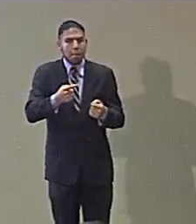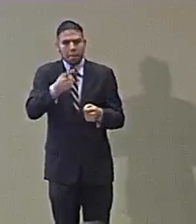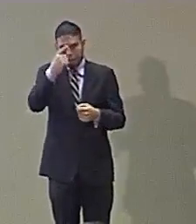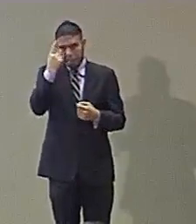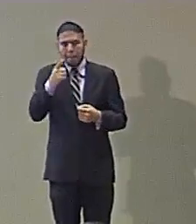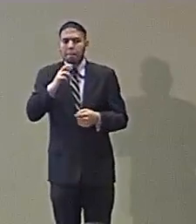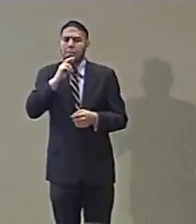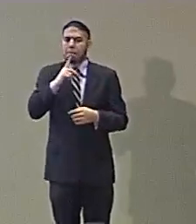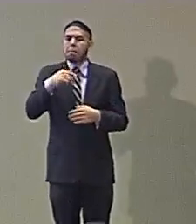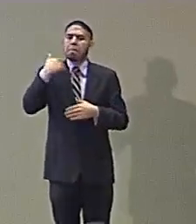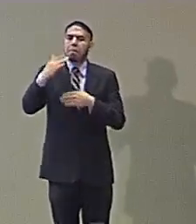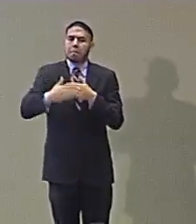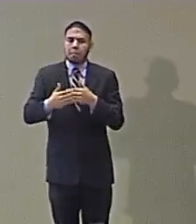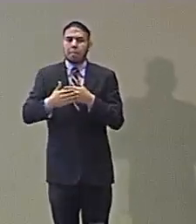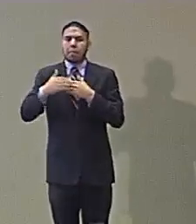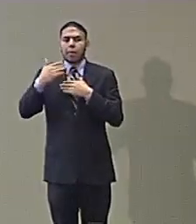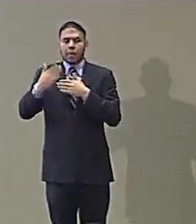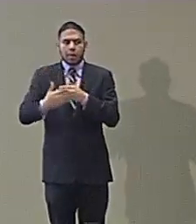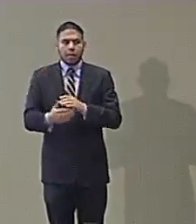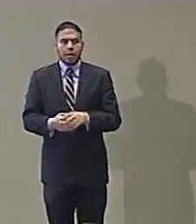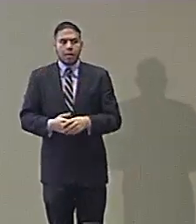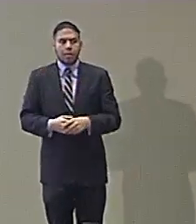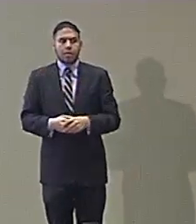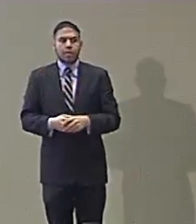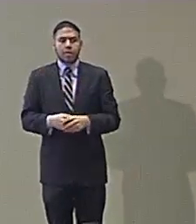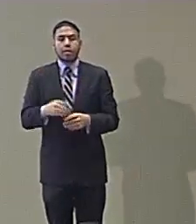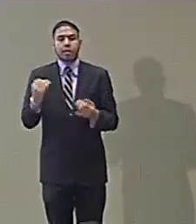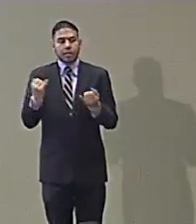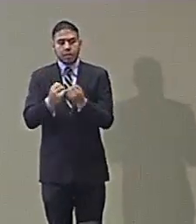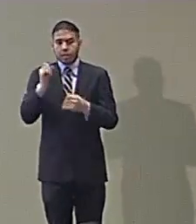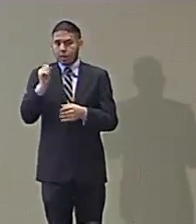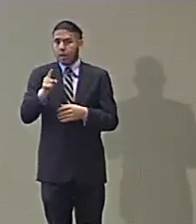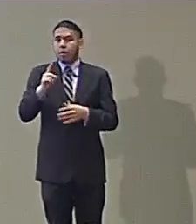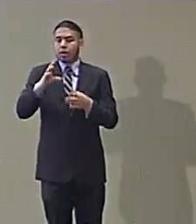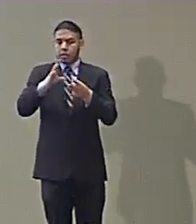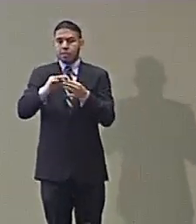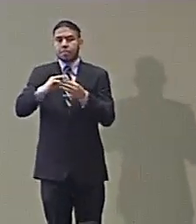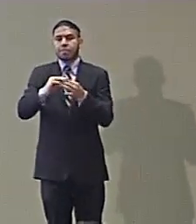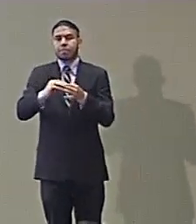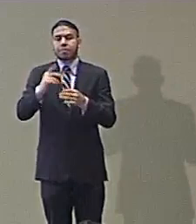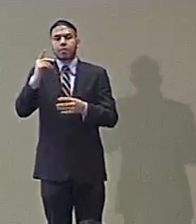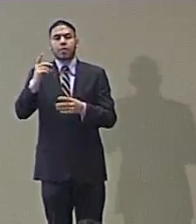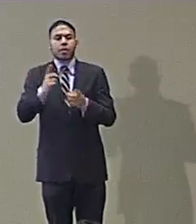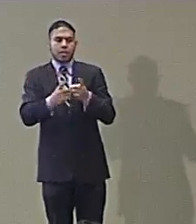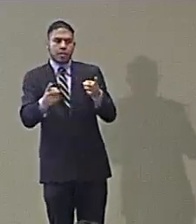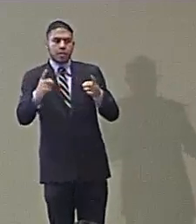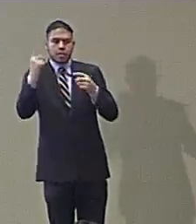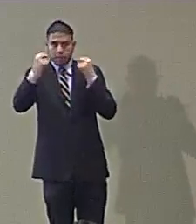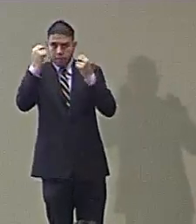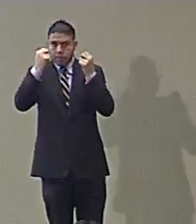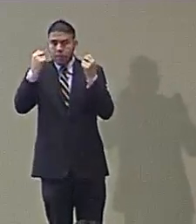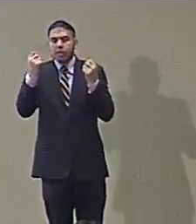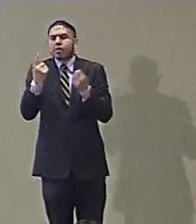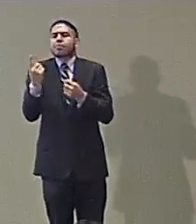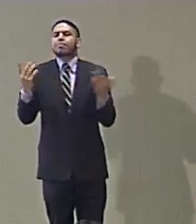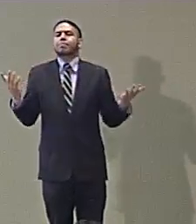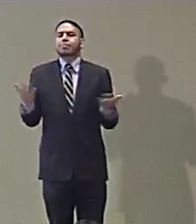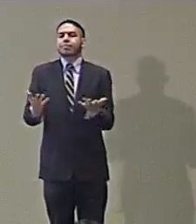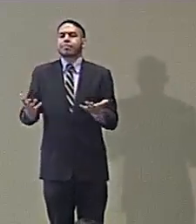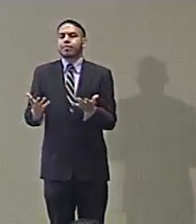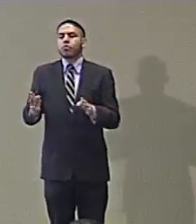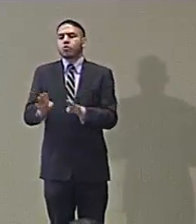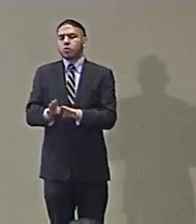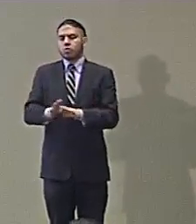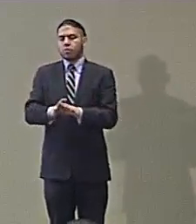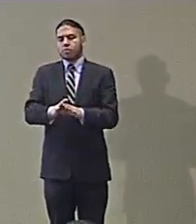cada vez mejor en este sector también hablaremos del turístico equitativo e incluyente que estamos haciendo como